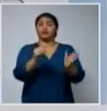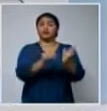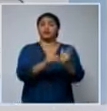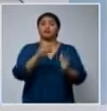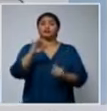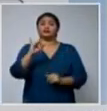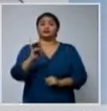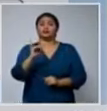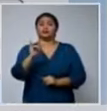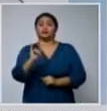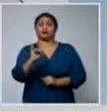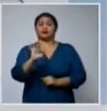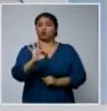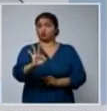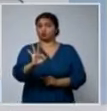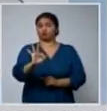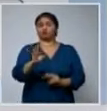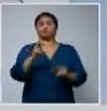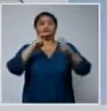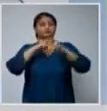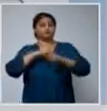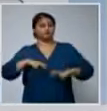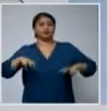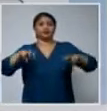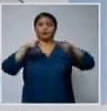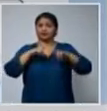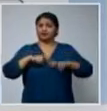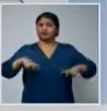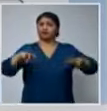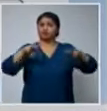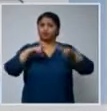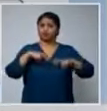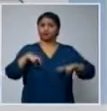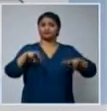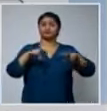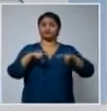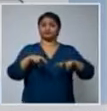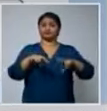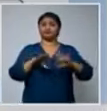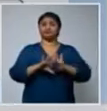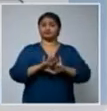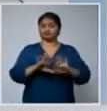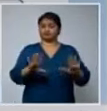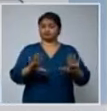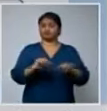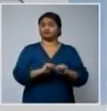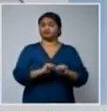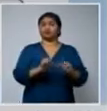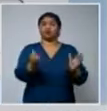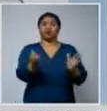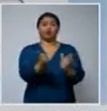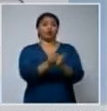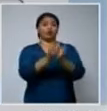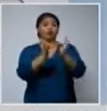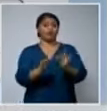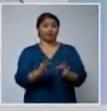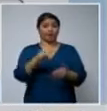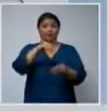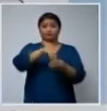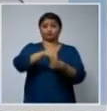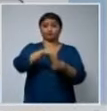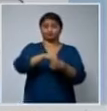710.768 muestras para el diagnóstico y se han confirmado en Cuba desde el